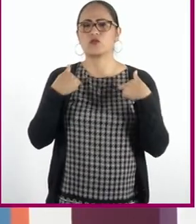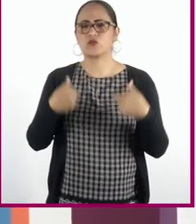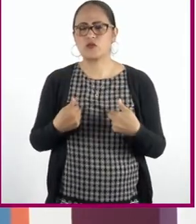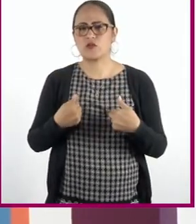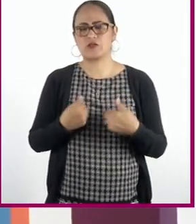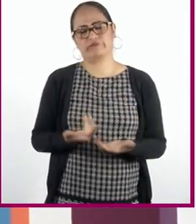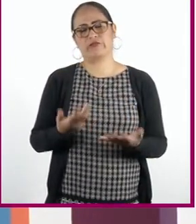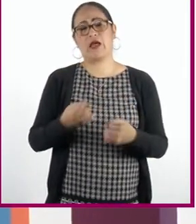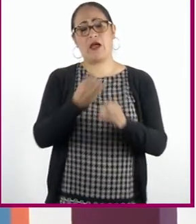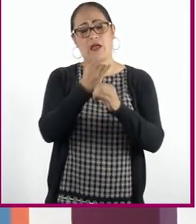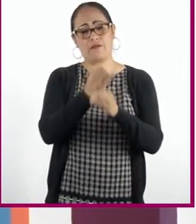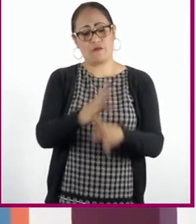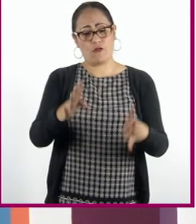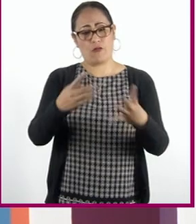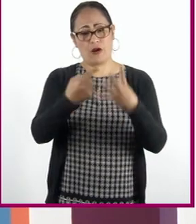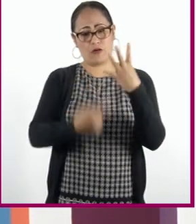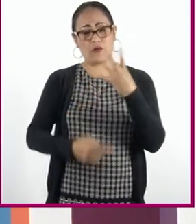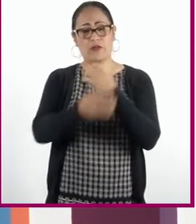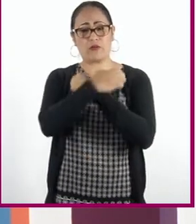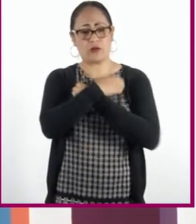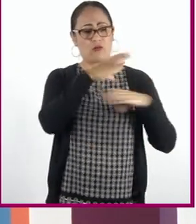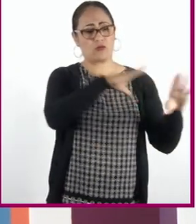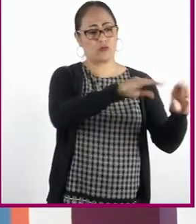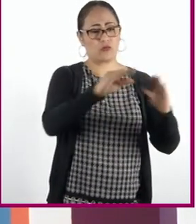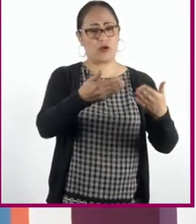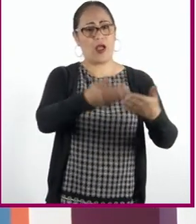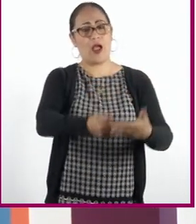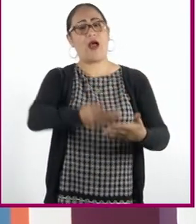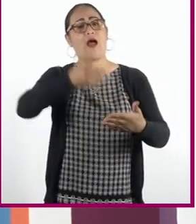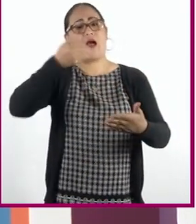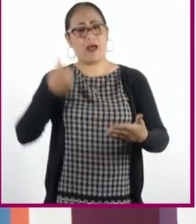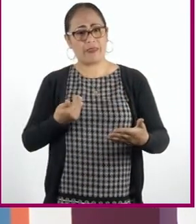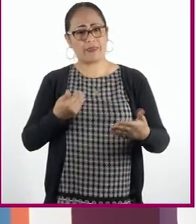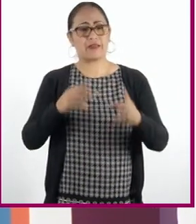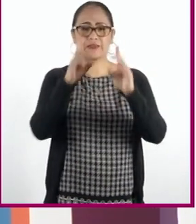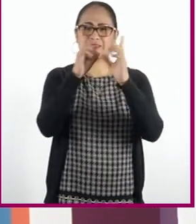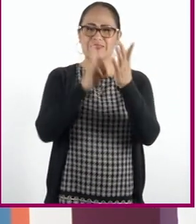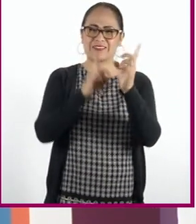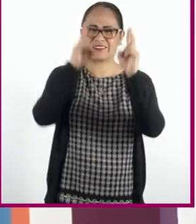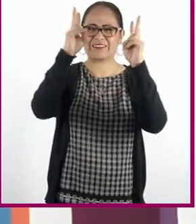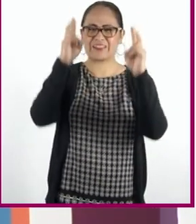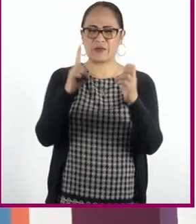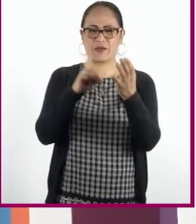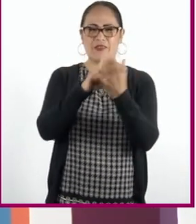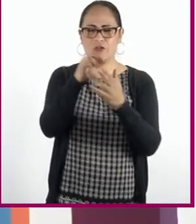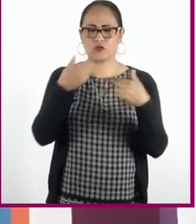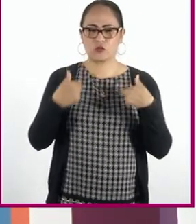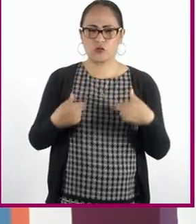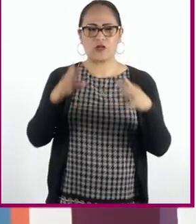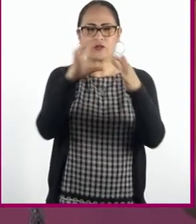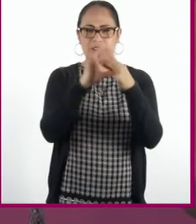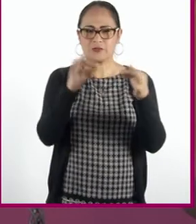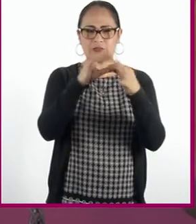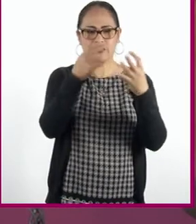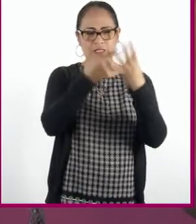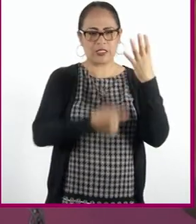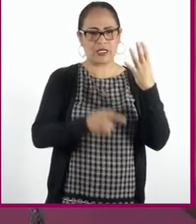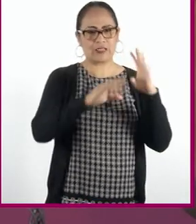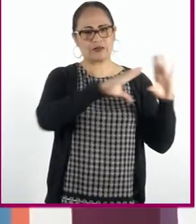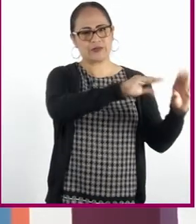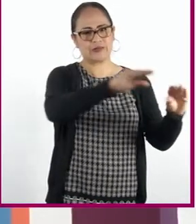y educar, hay que sensibilizar a la opinión acerca de los derechos humanos e impartir conocimientos al respecto.